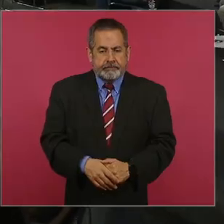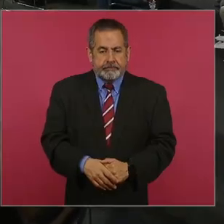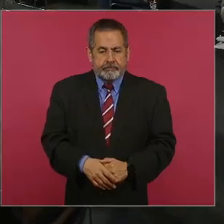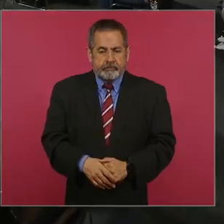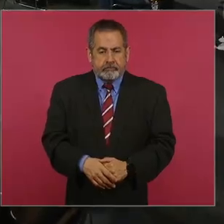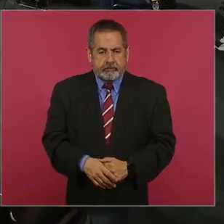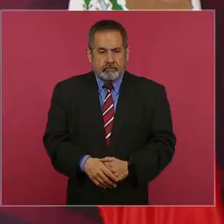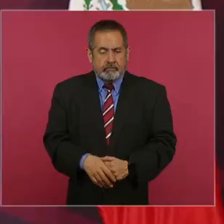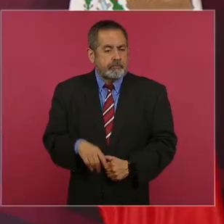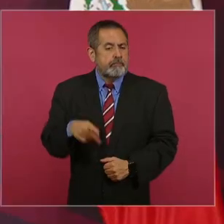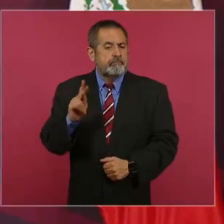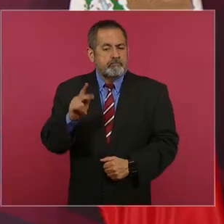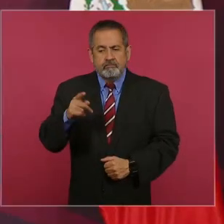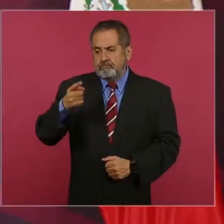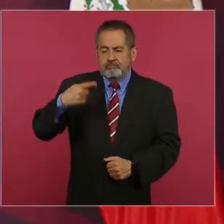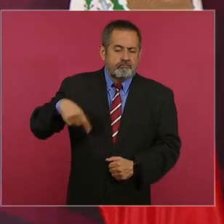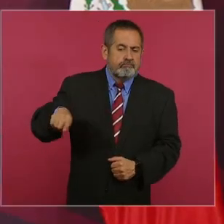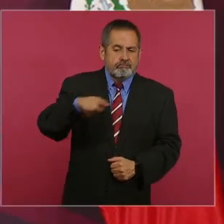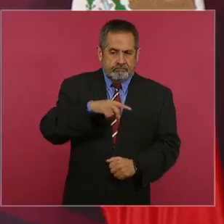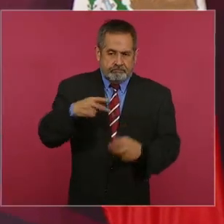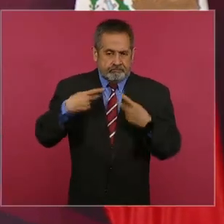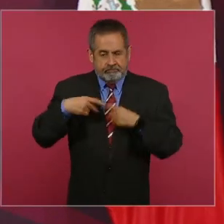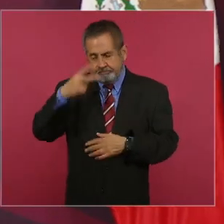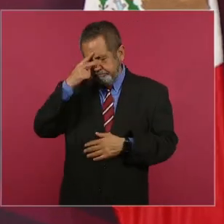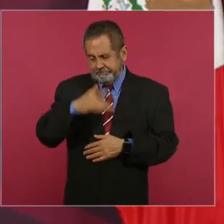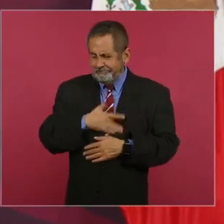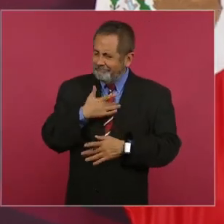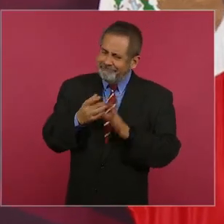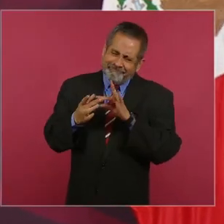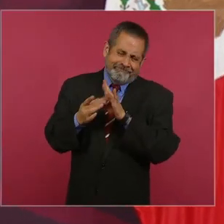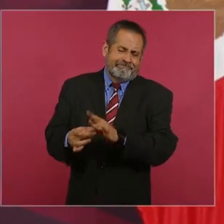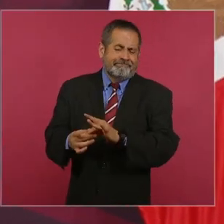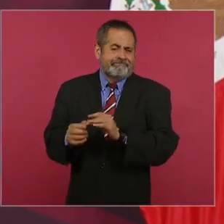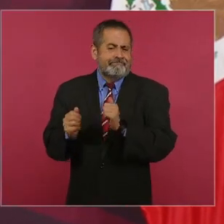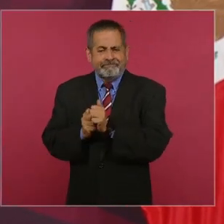al pueblo de México es muy solidario todos